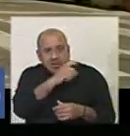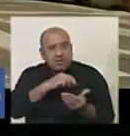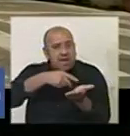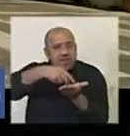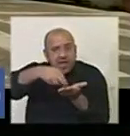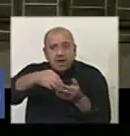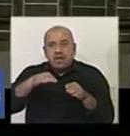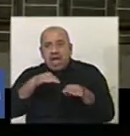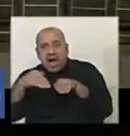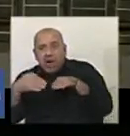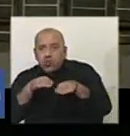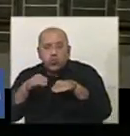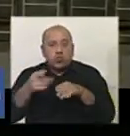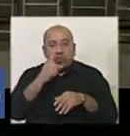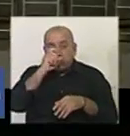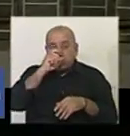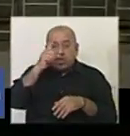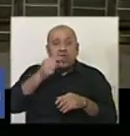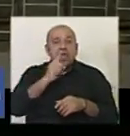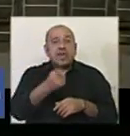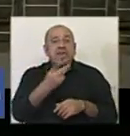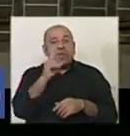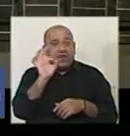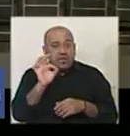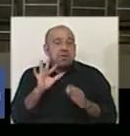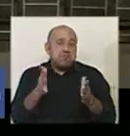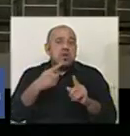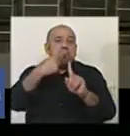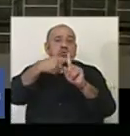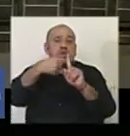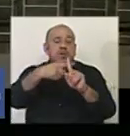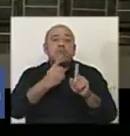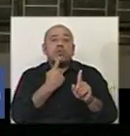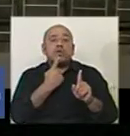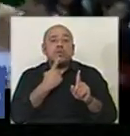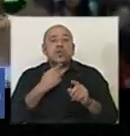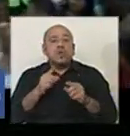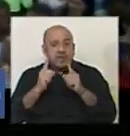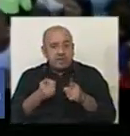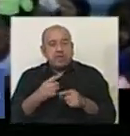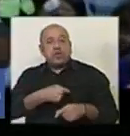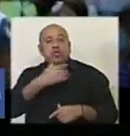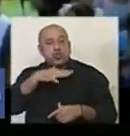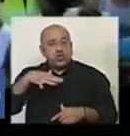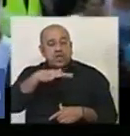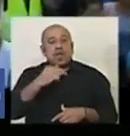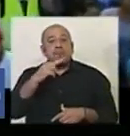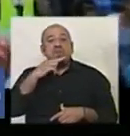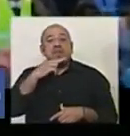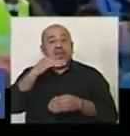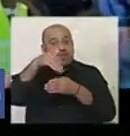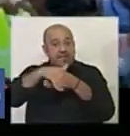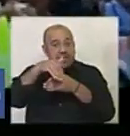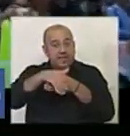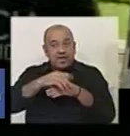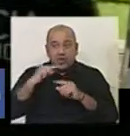argentina, el G20 significó una luz verde, no solo desde el punto de vista político, sino también social. El viernes por la tarde y bajo la mirada de todo el